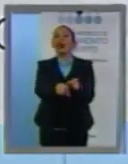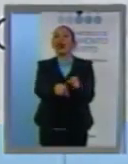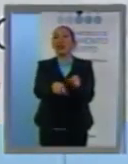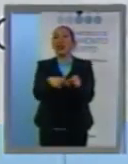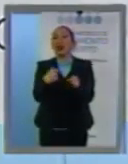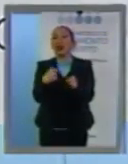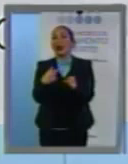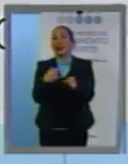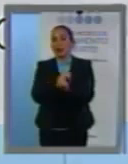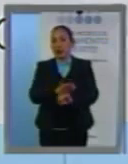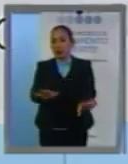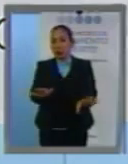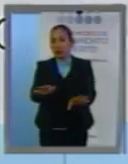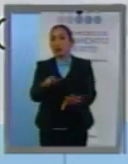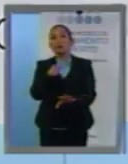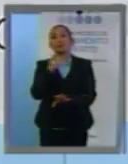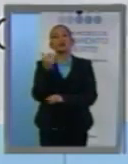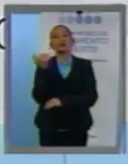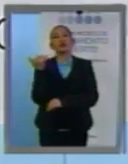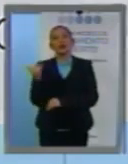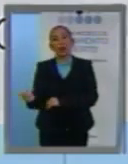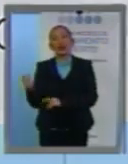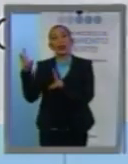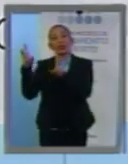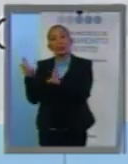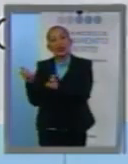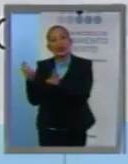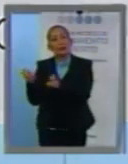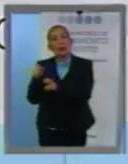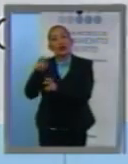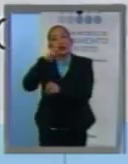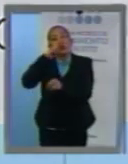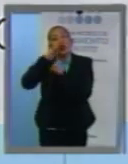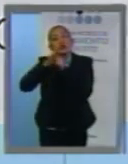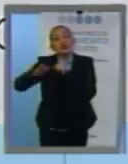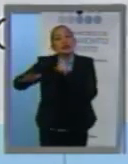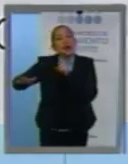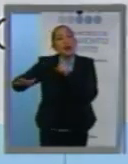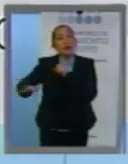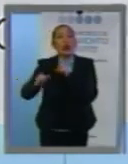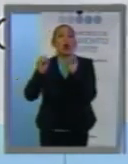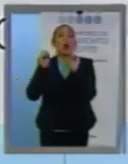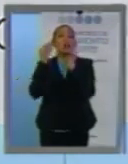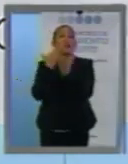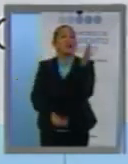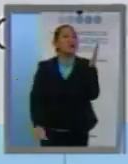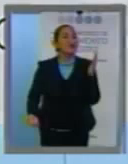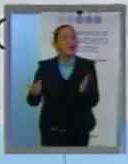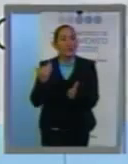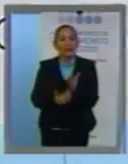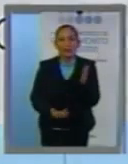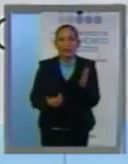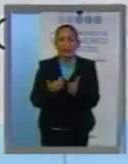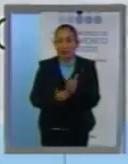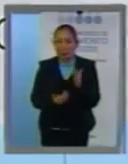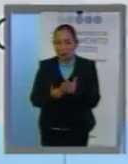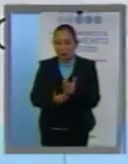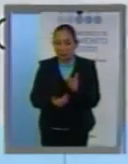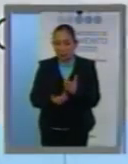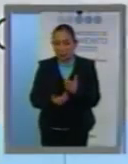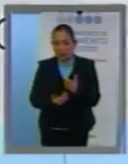al Sistema de Información y el tema de la responsabilidad o la falta